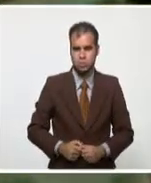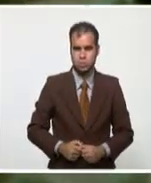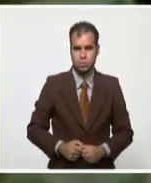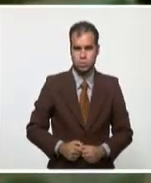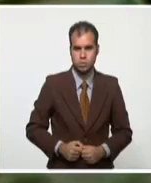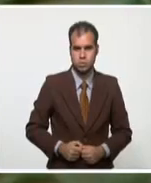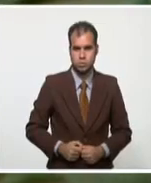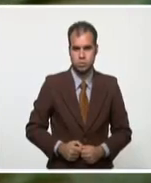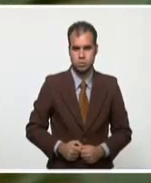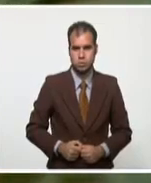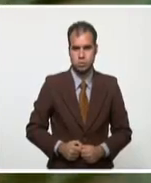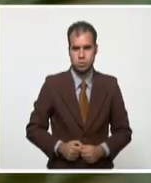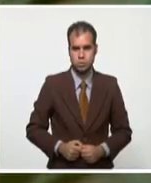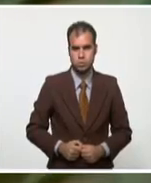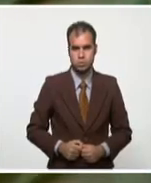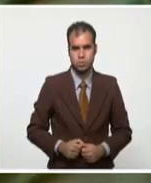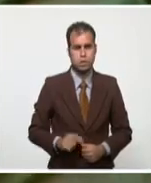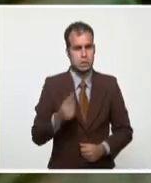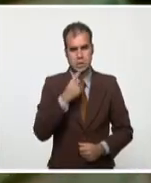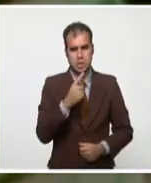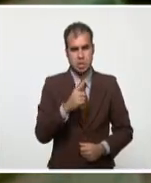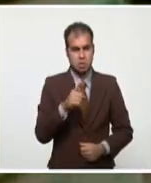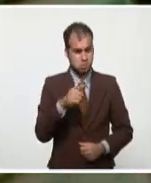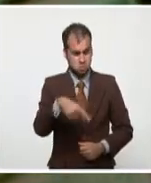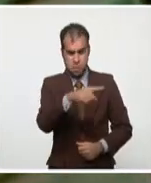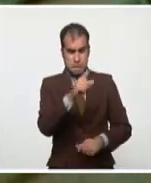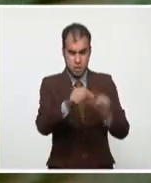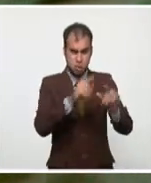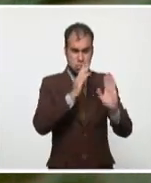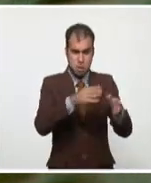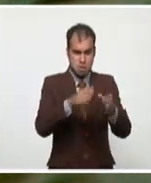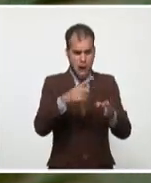Ellos murieron luchando contra el racismo y el apartheid.